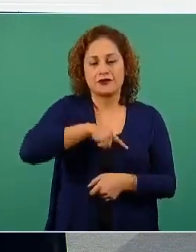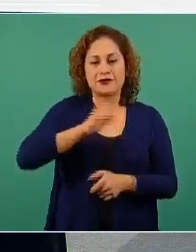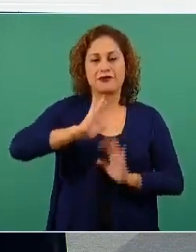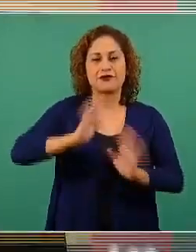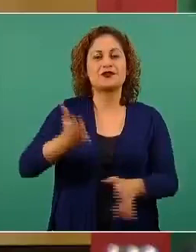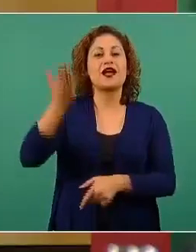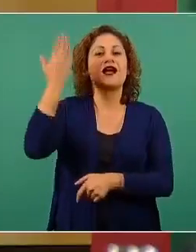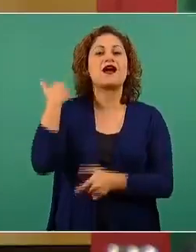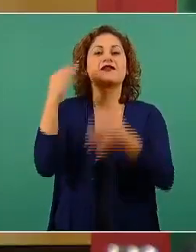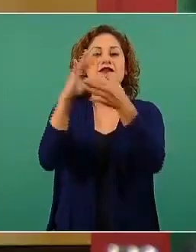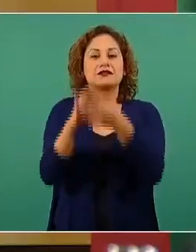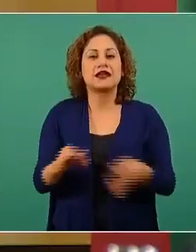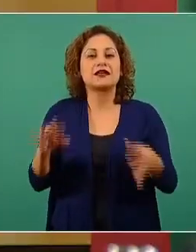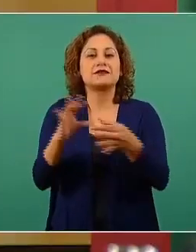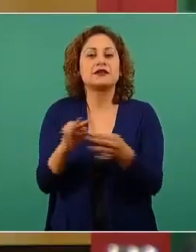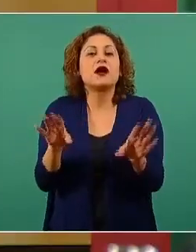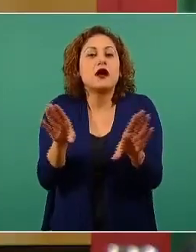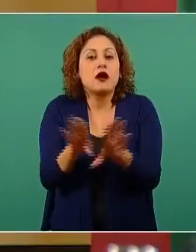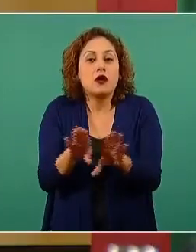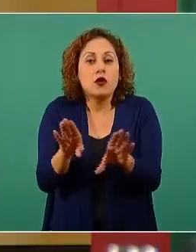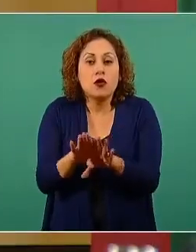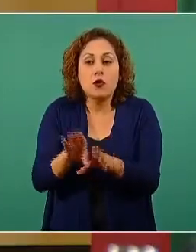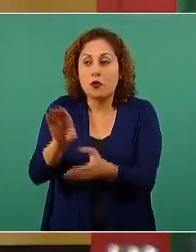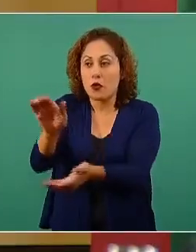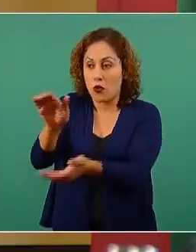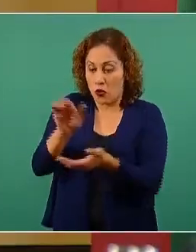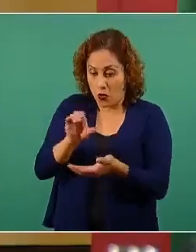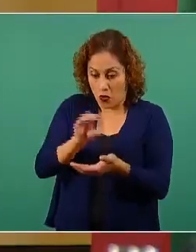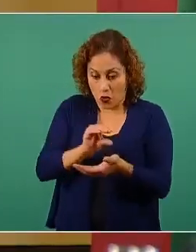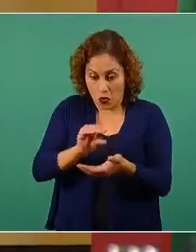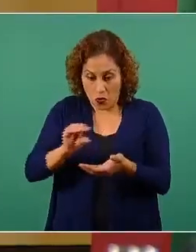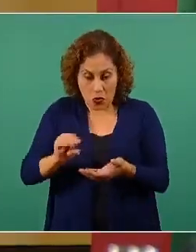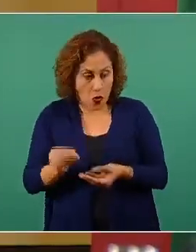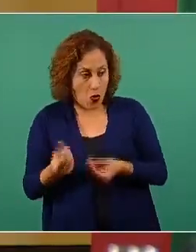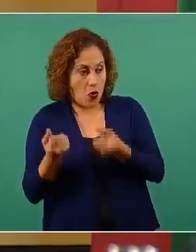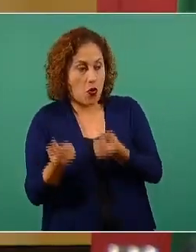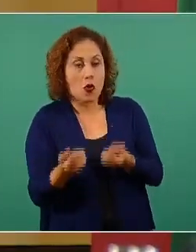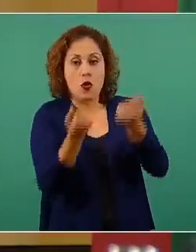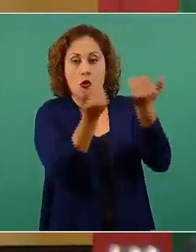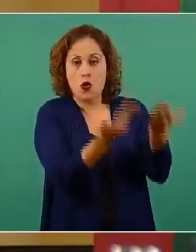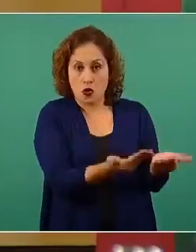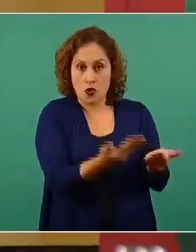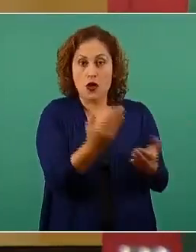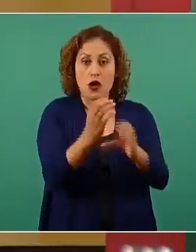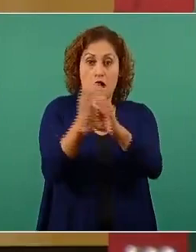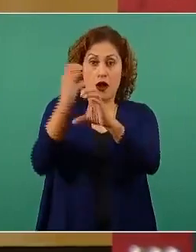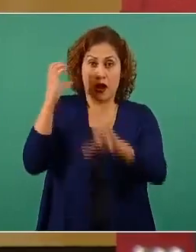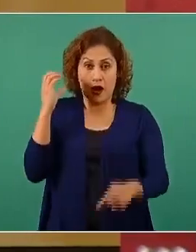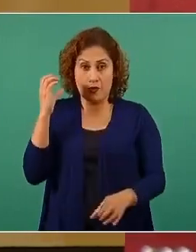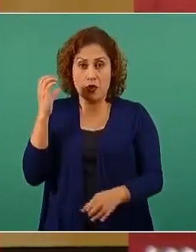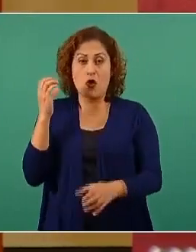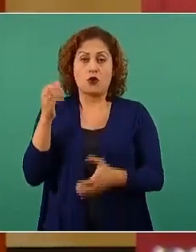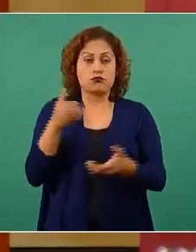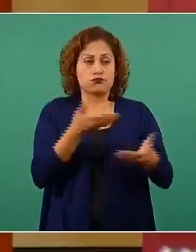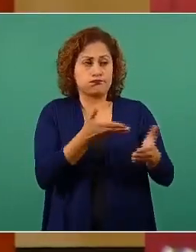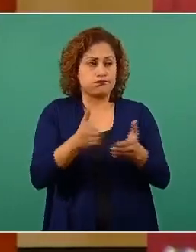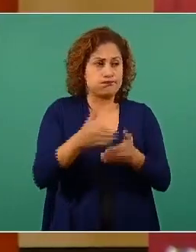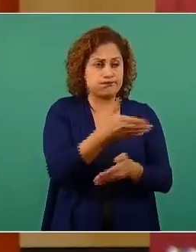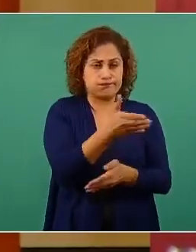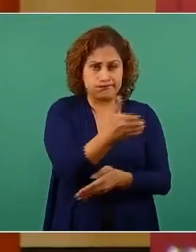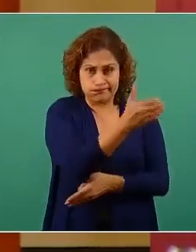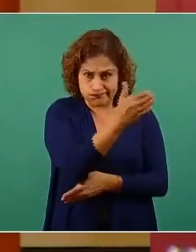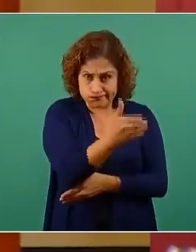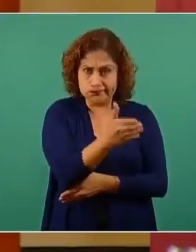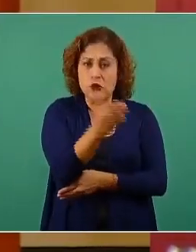la selección para cada una de las rutas y eso se lleva a veces un día completo, una noche completa, porque nuestros compañeras y